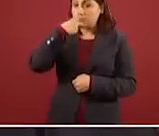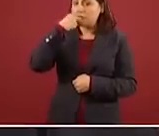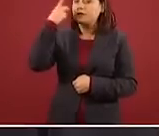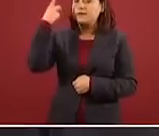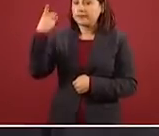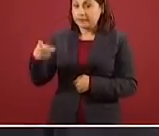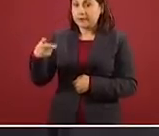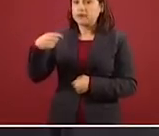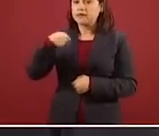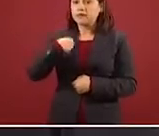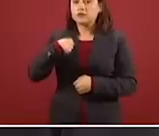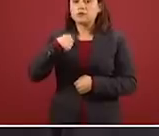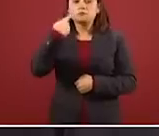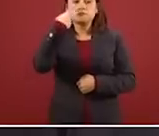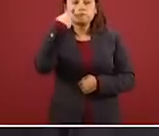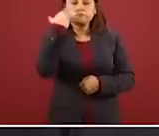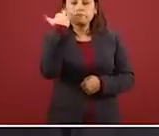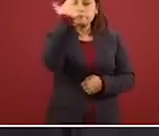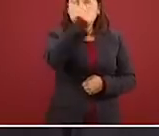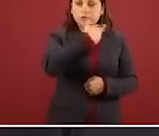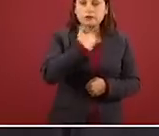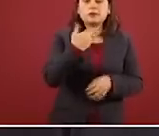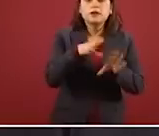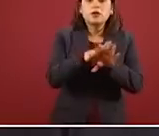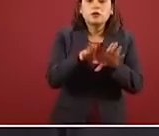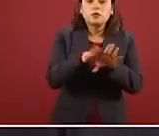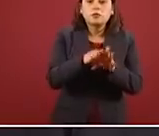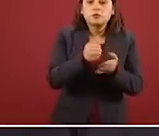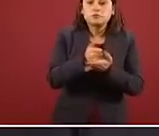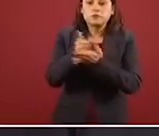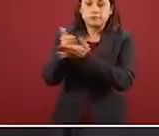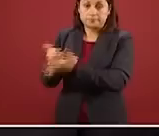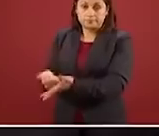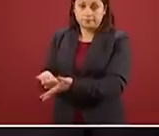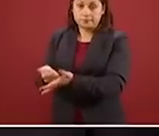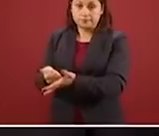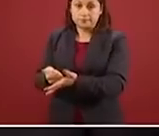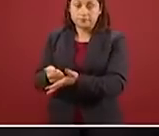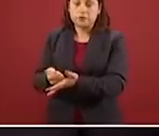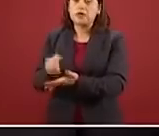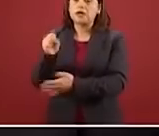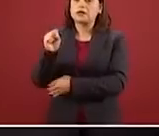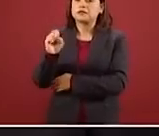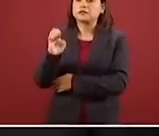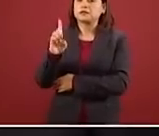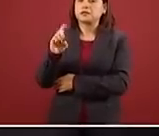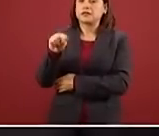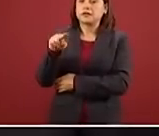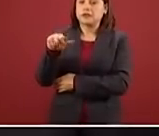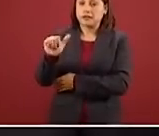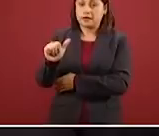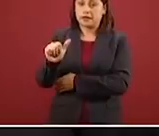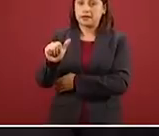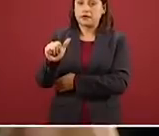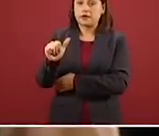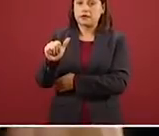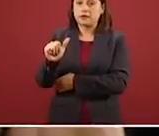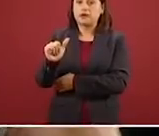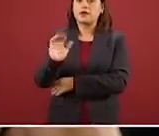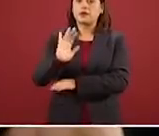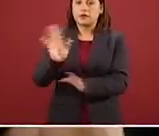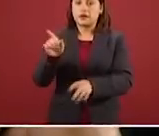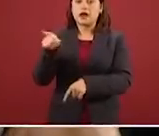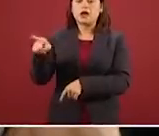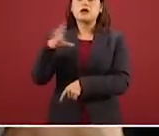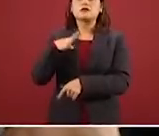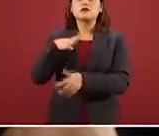ver que se le ayudara. La Secretaría de la Defensa tiene un programa